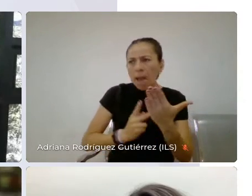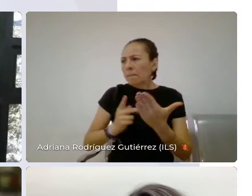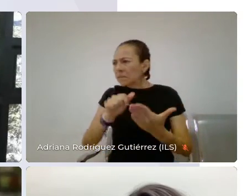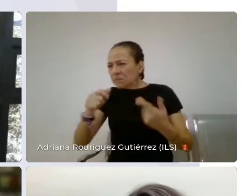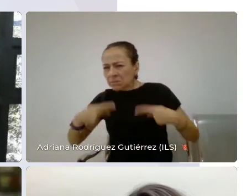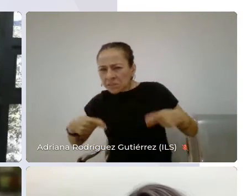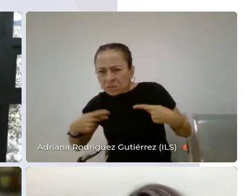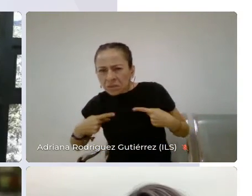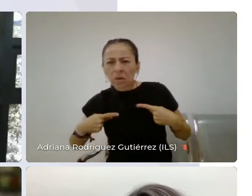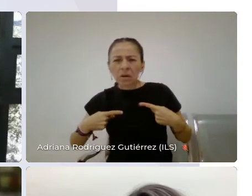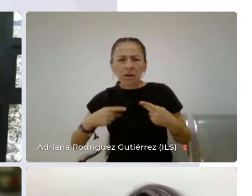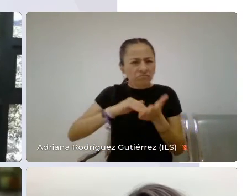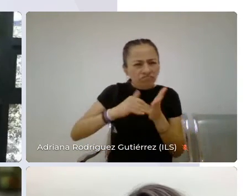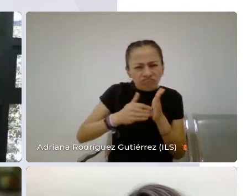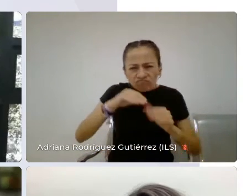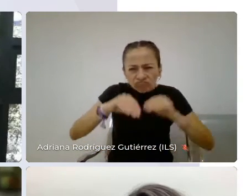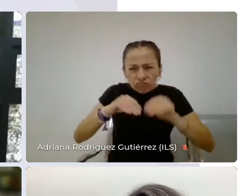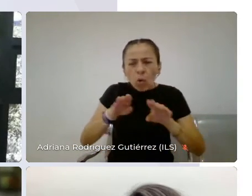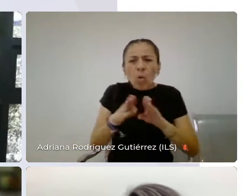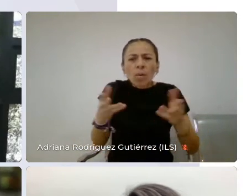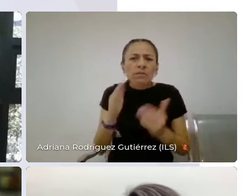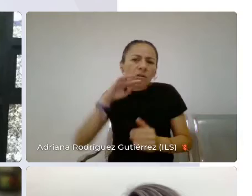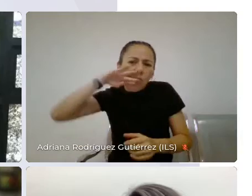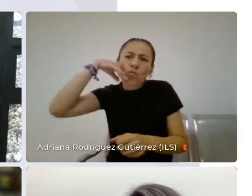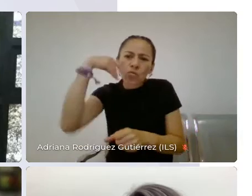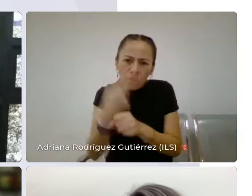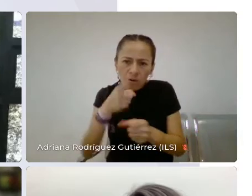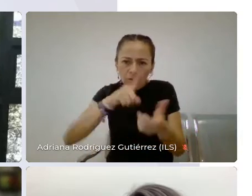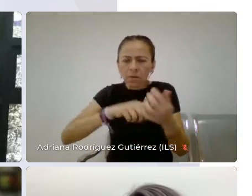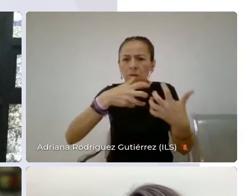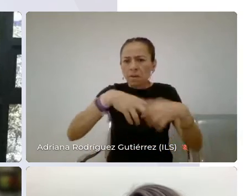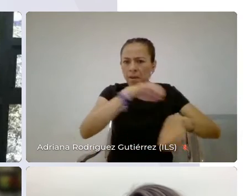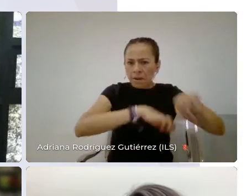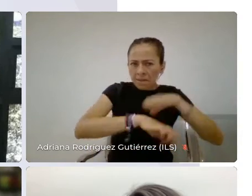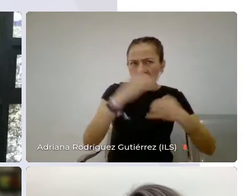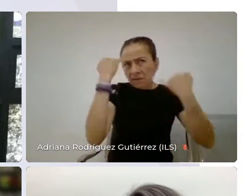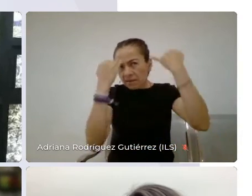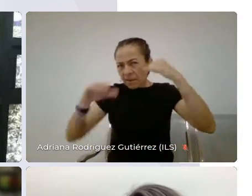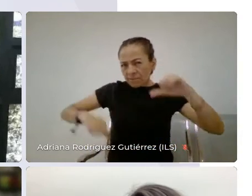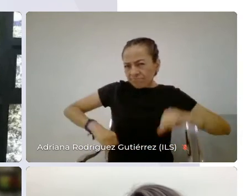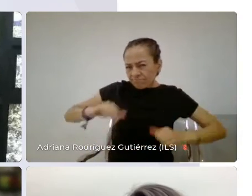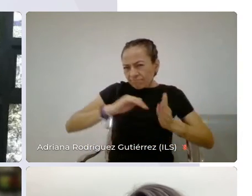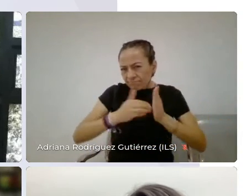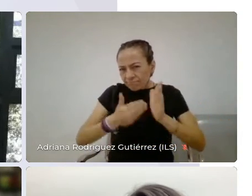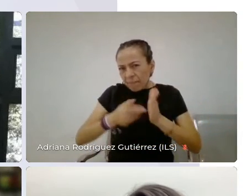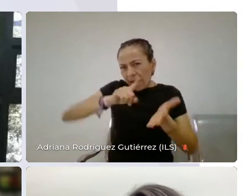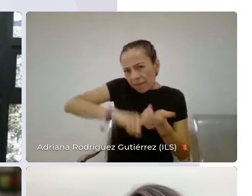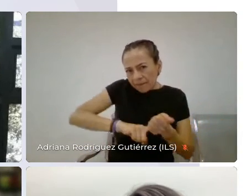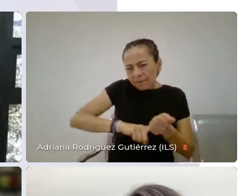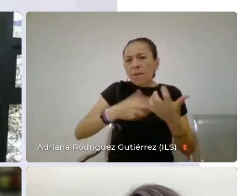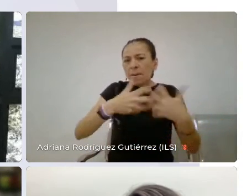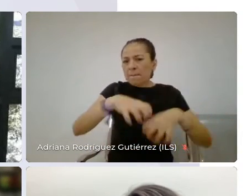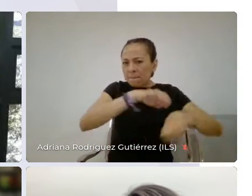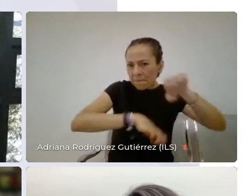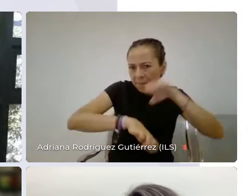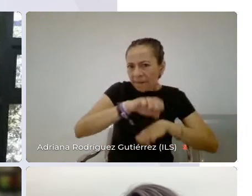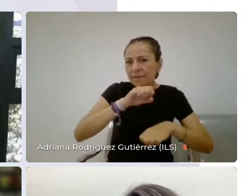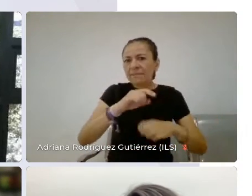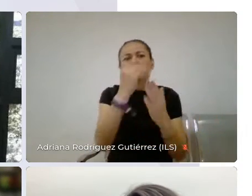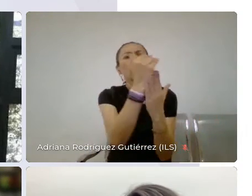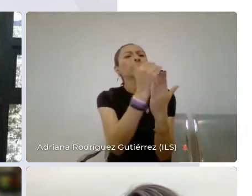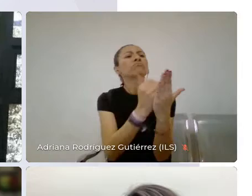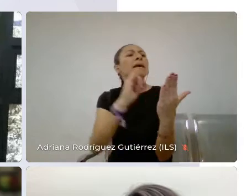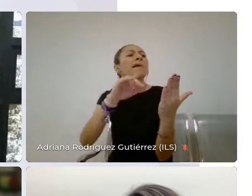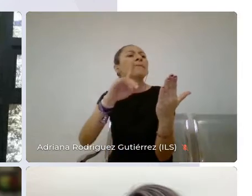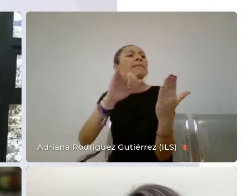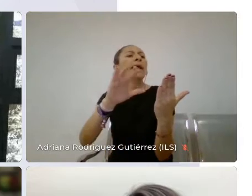modelos de voluntariado corporativo, estrategias en responsabilidad social empresarial, desarrollo de indicadores de impacto social y